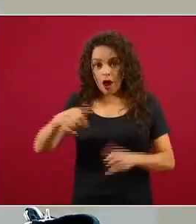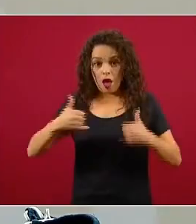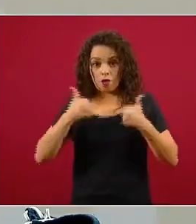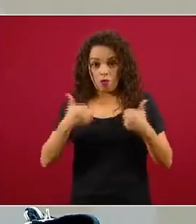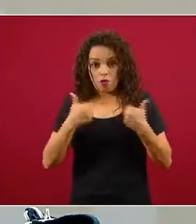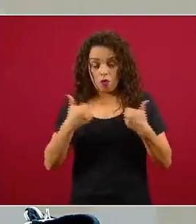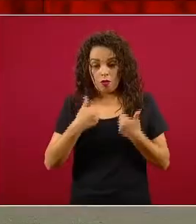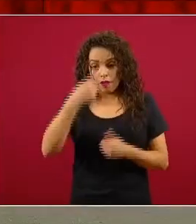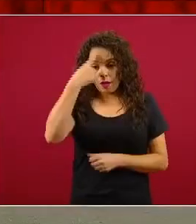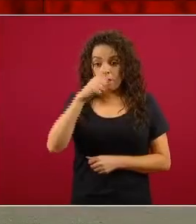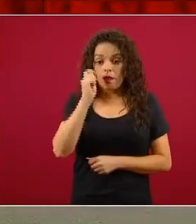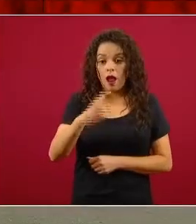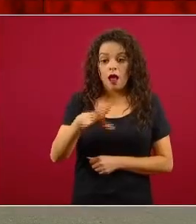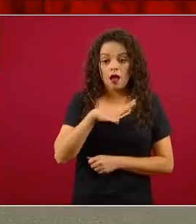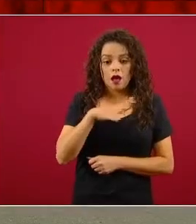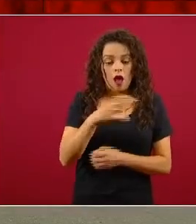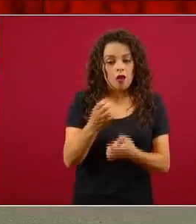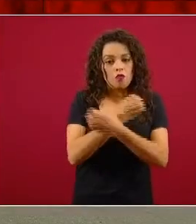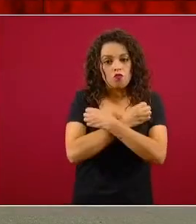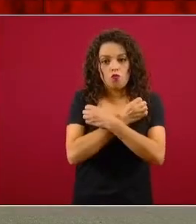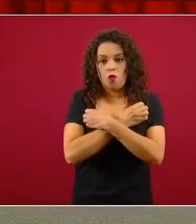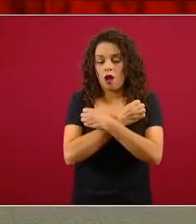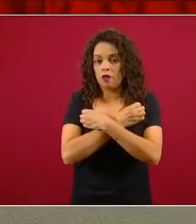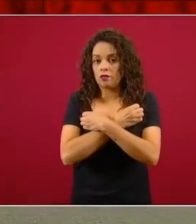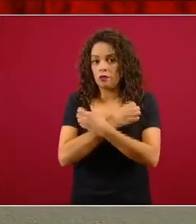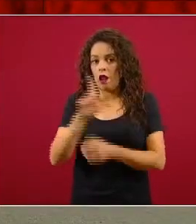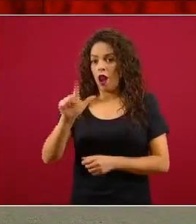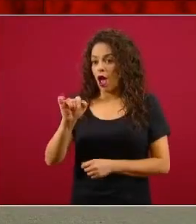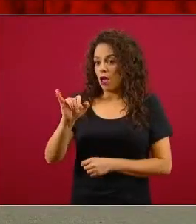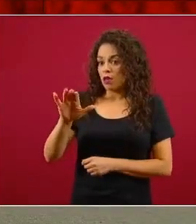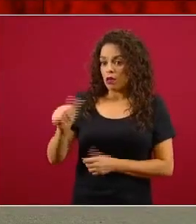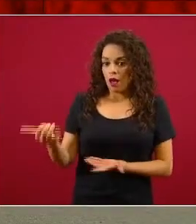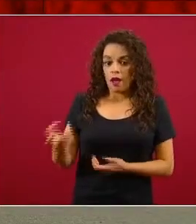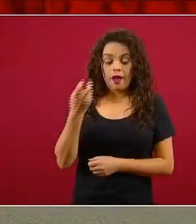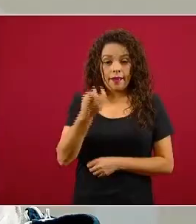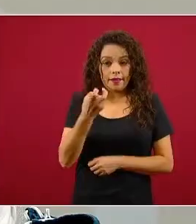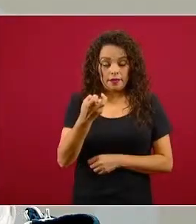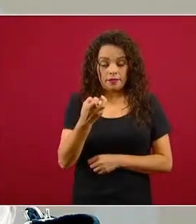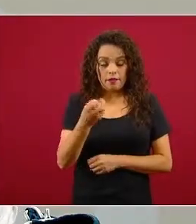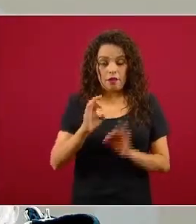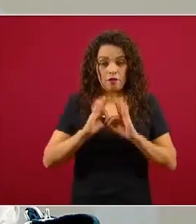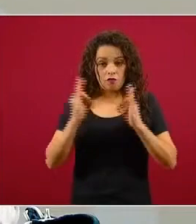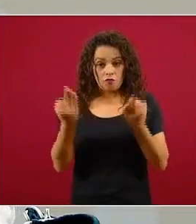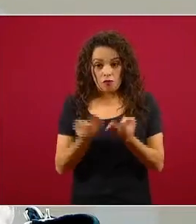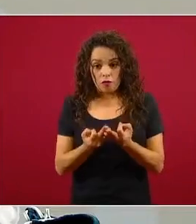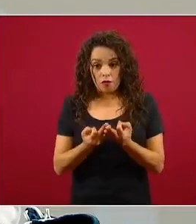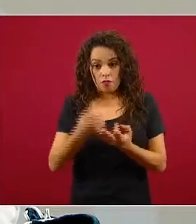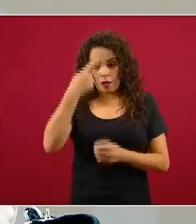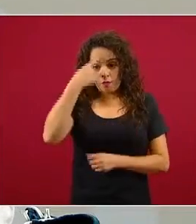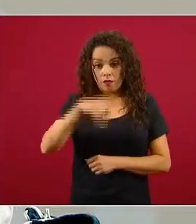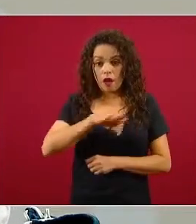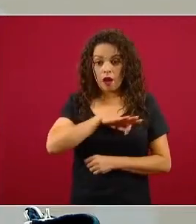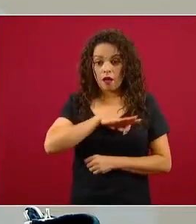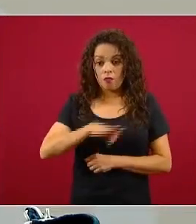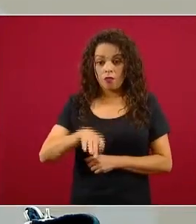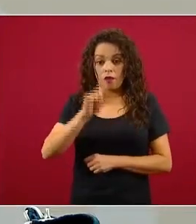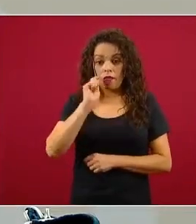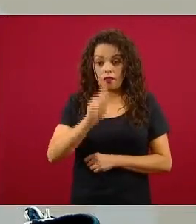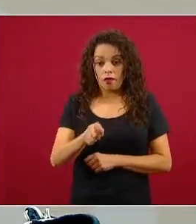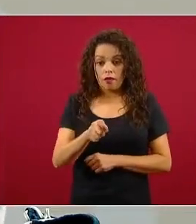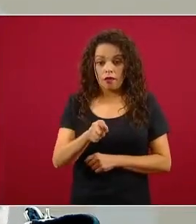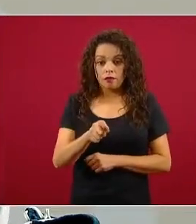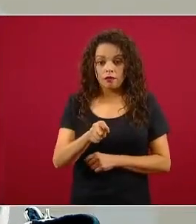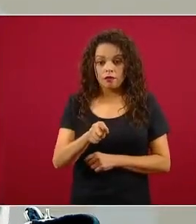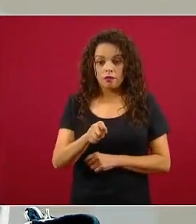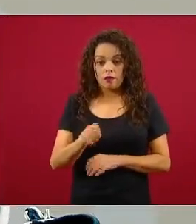una educación laica. Estamos en contra de todas estas medidas o intenciones de poder restringir el acceso a la